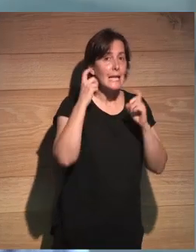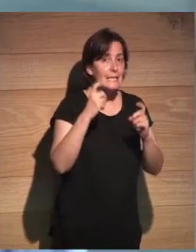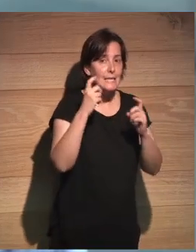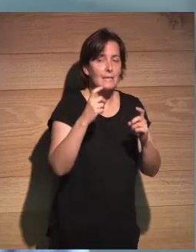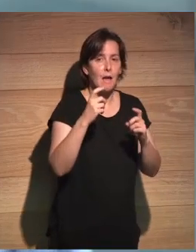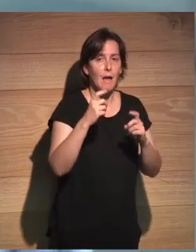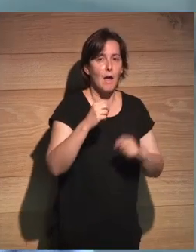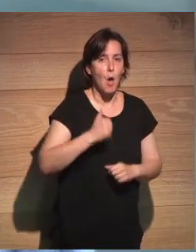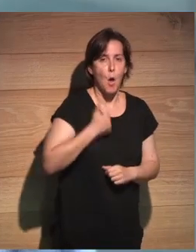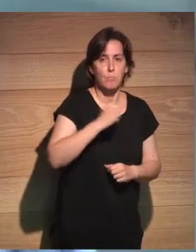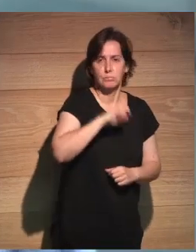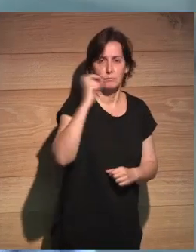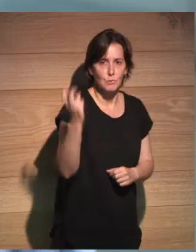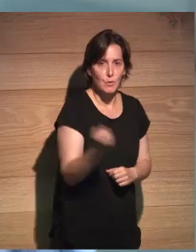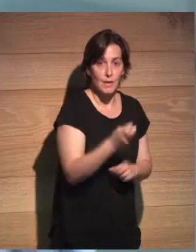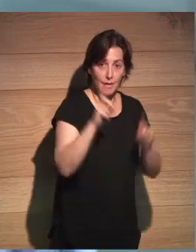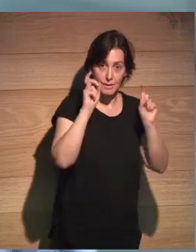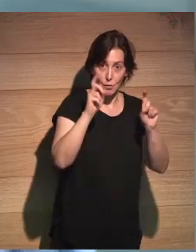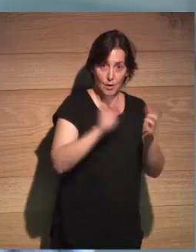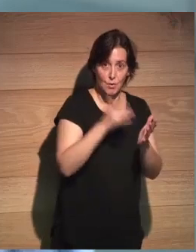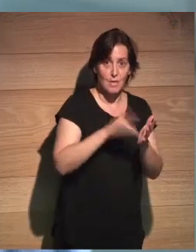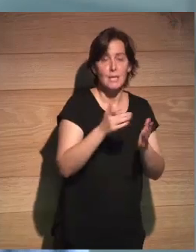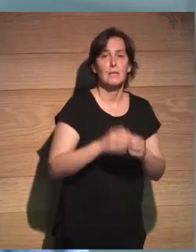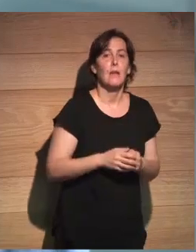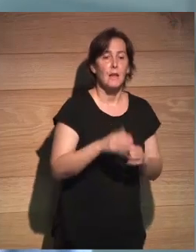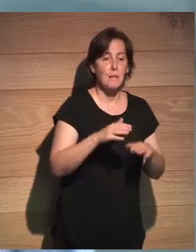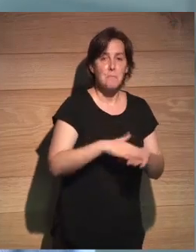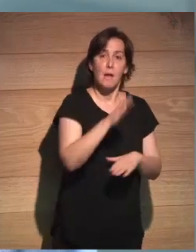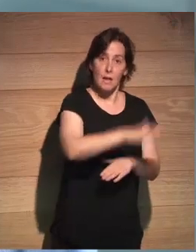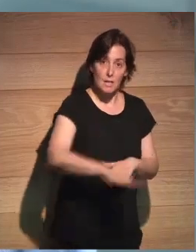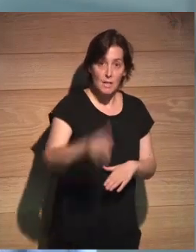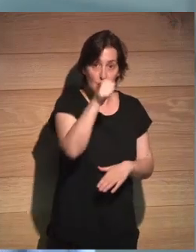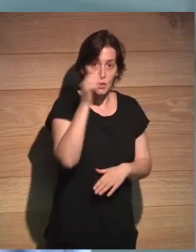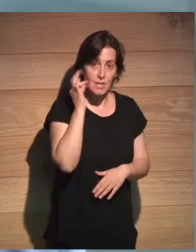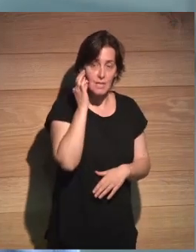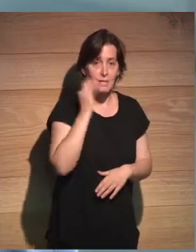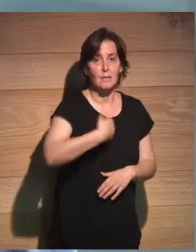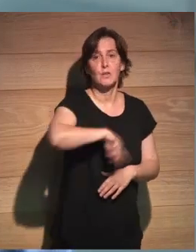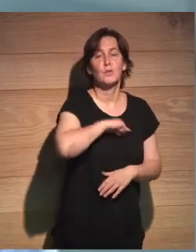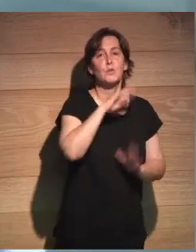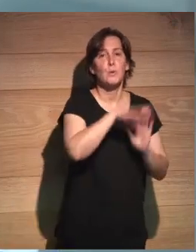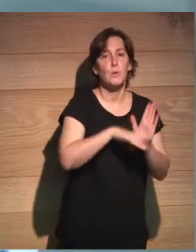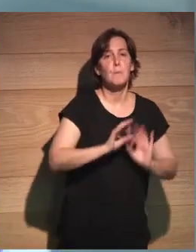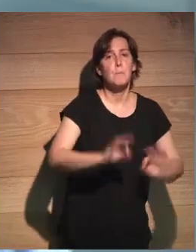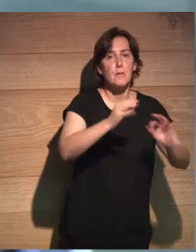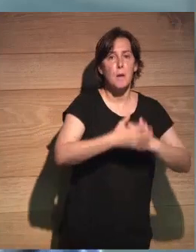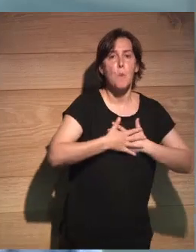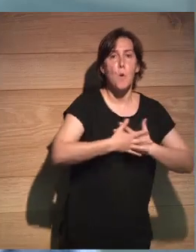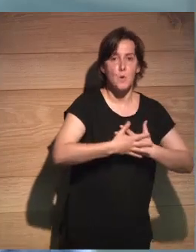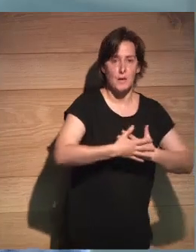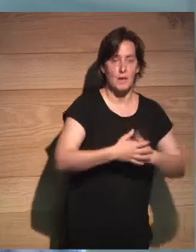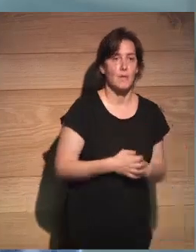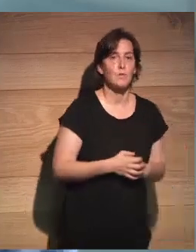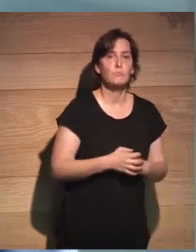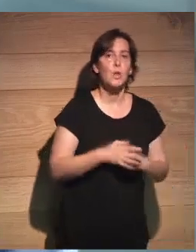llevar todas las oportunidades de la educación digital a niños y niñas. Tenemos un programa de voluntariado que pone